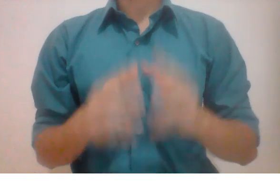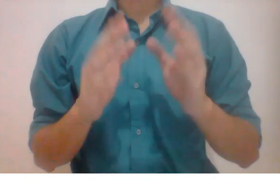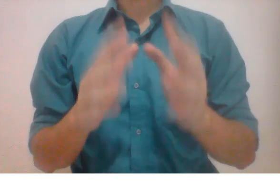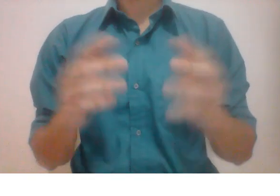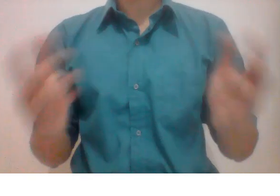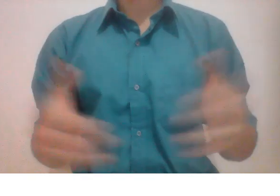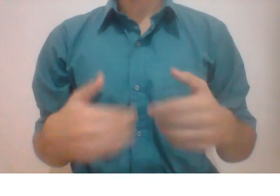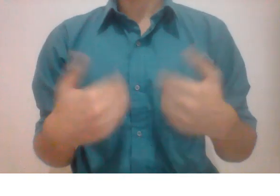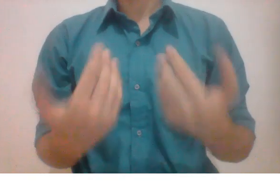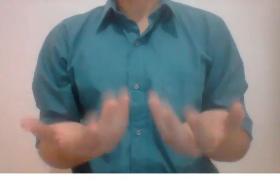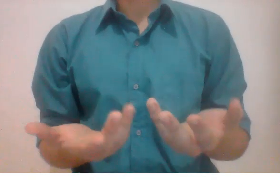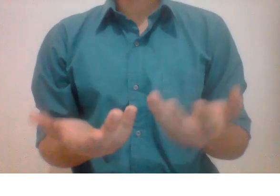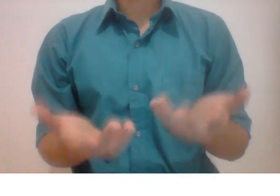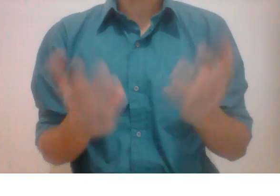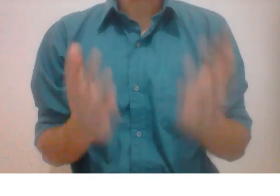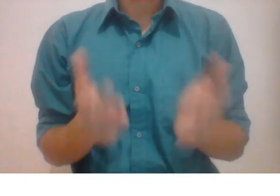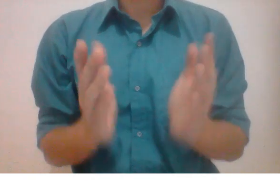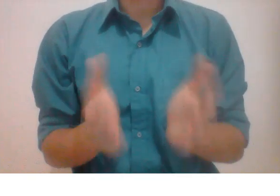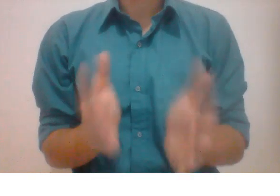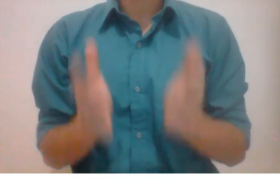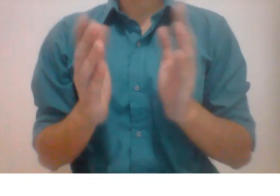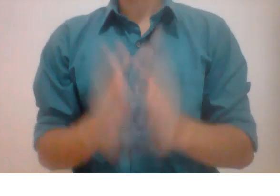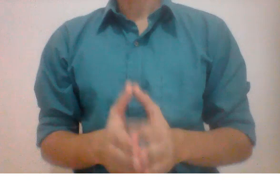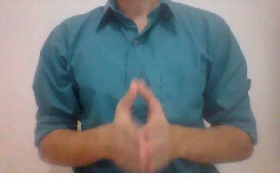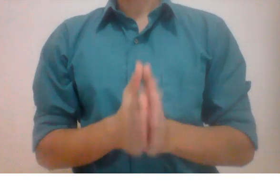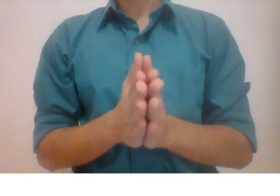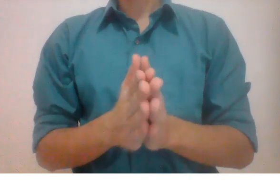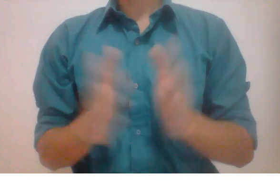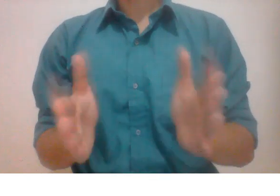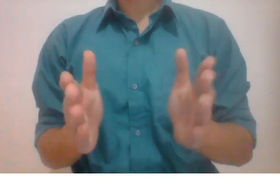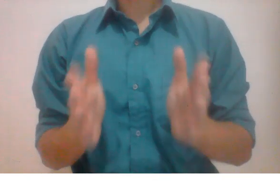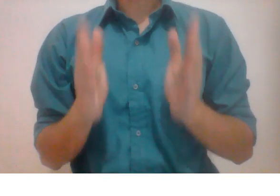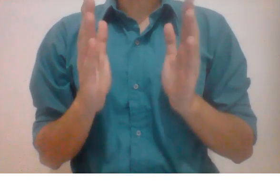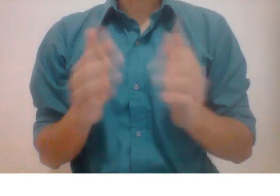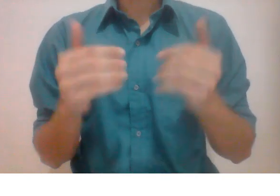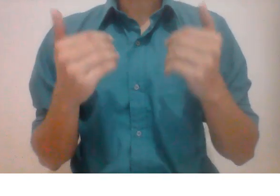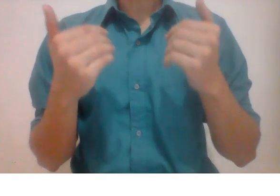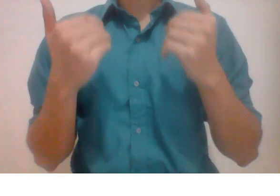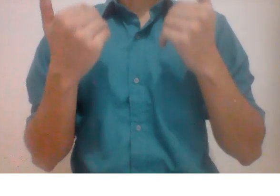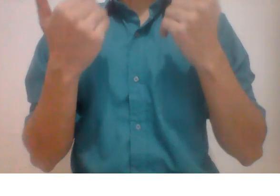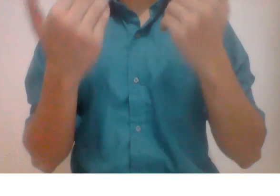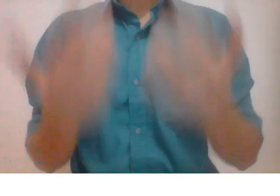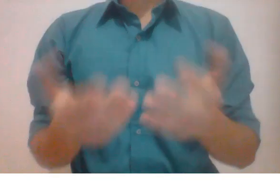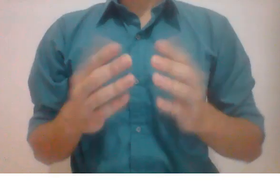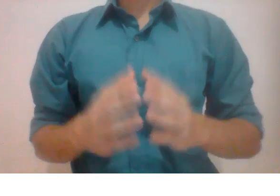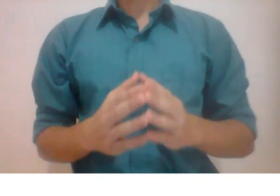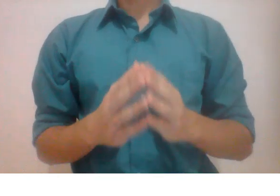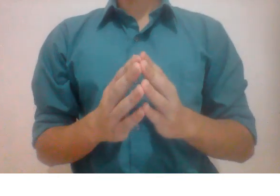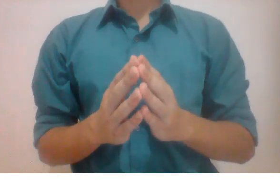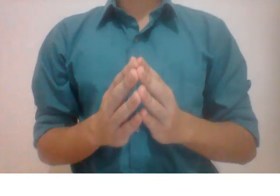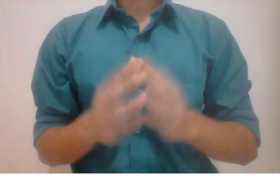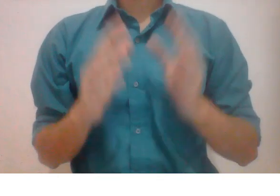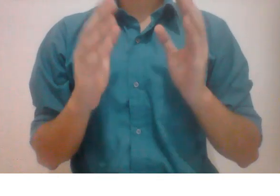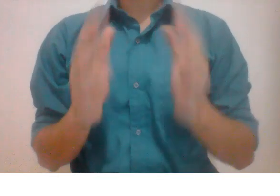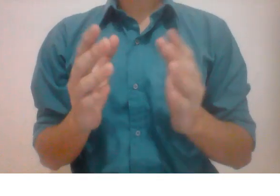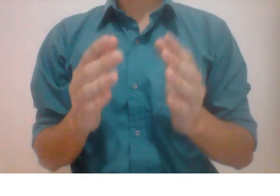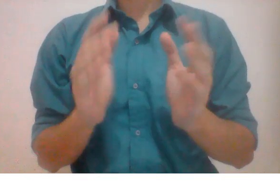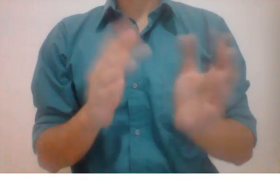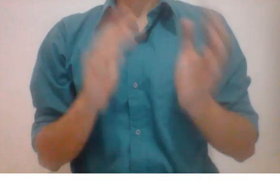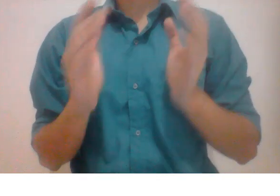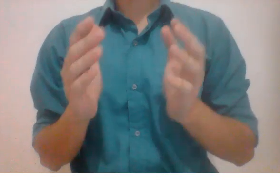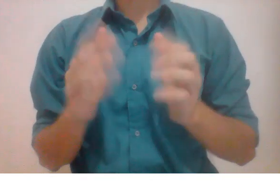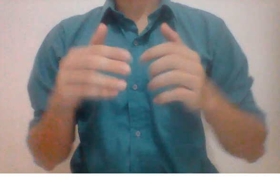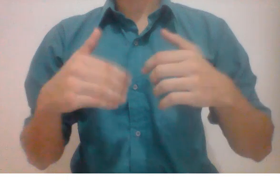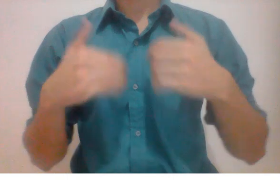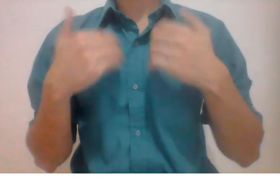en los partidos del PAN y del PRI. Hazme el chingado, el favorcito, que cómo van a favorecer a los panistas y priistas,